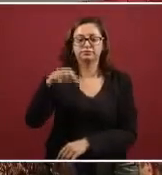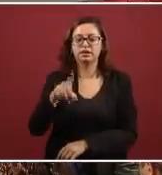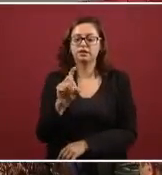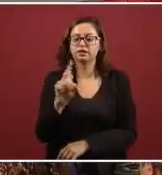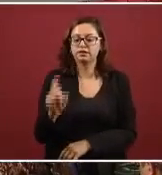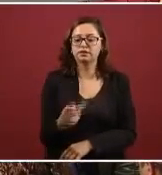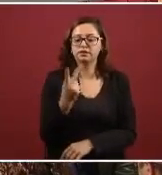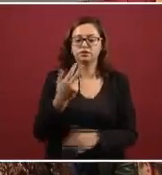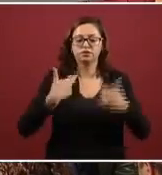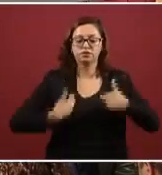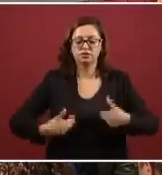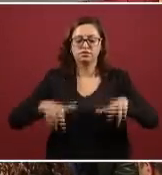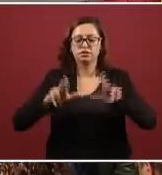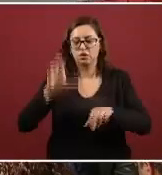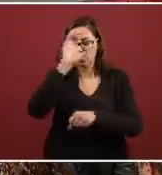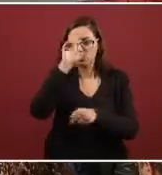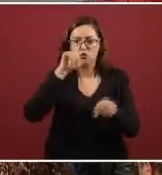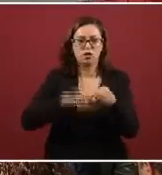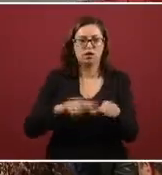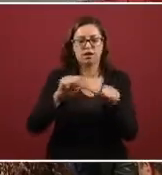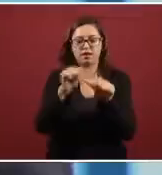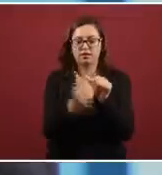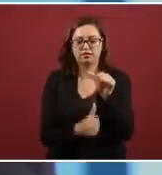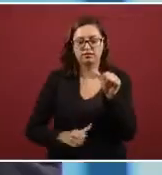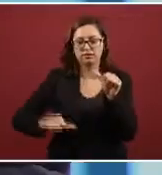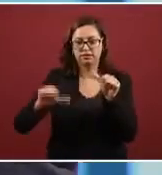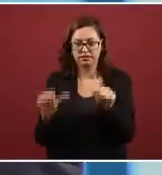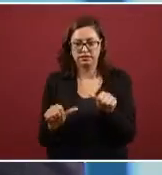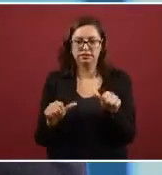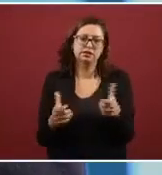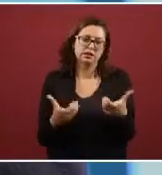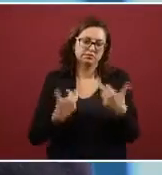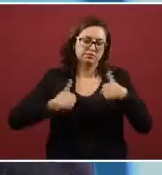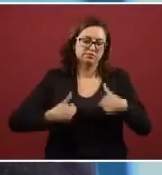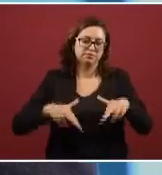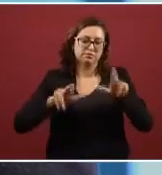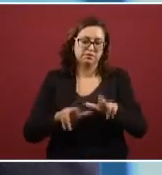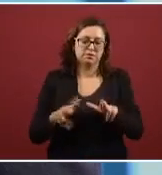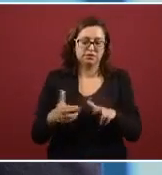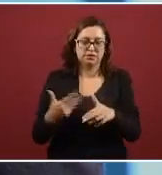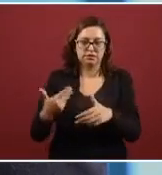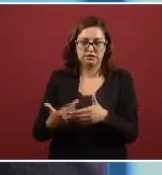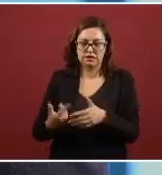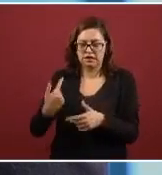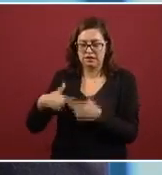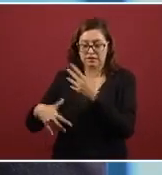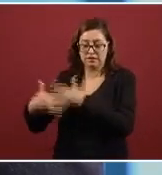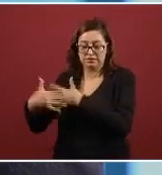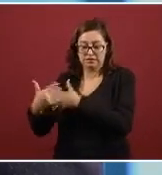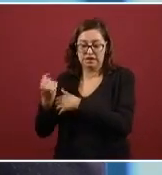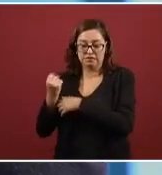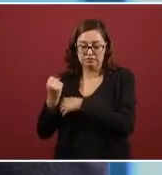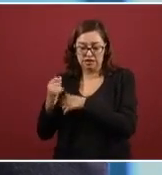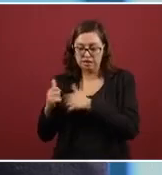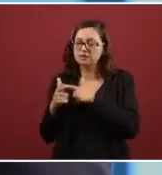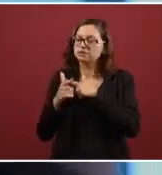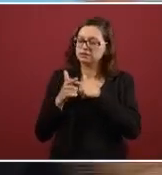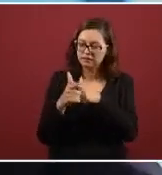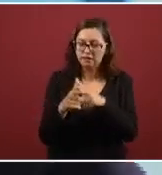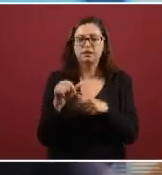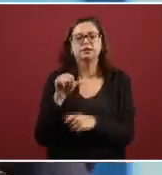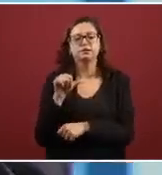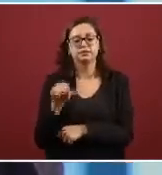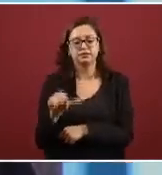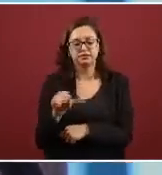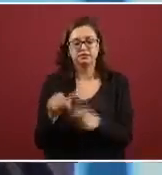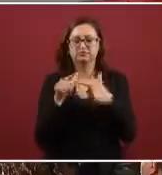32 representaciones culturales y artísticas, las delegaciones que estarán un día antes en la Plaza de la Constitución para que